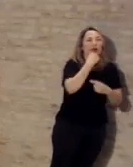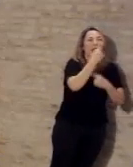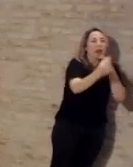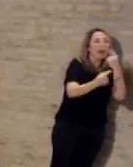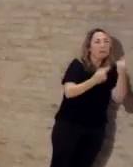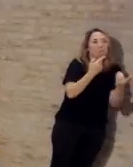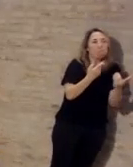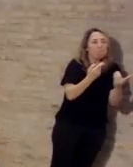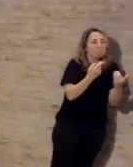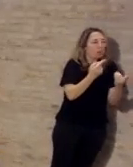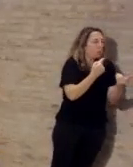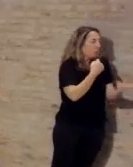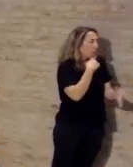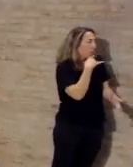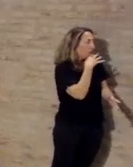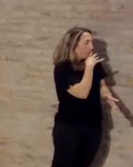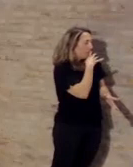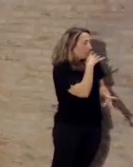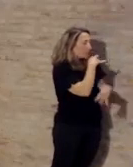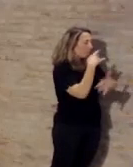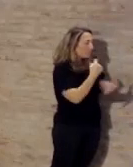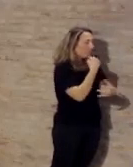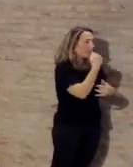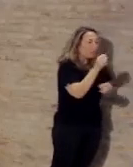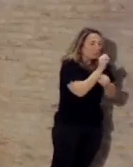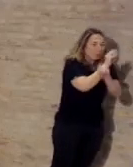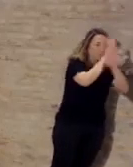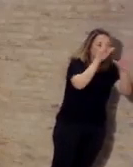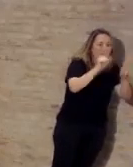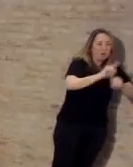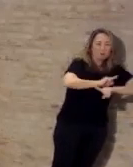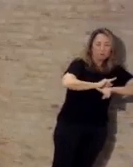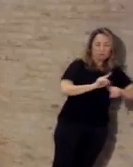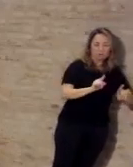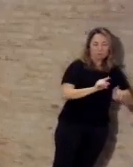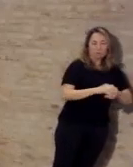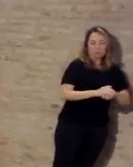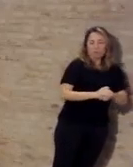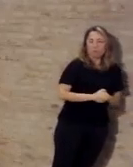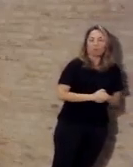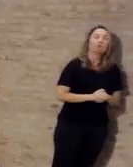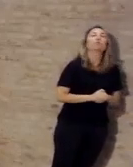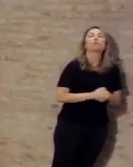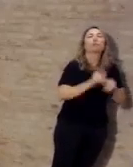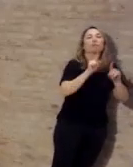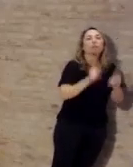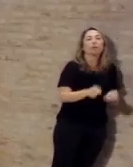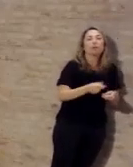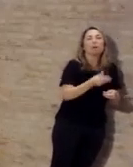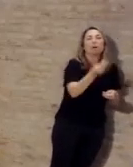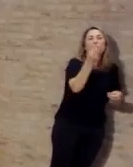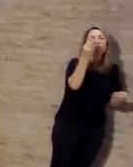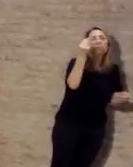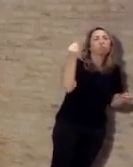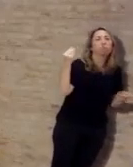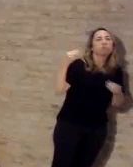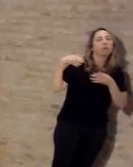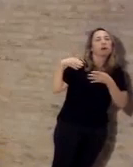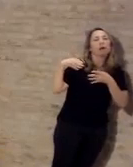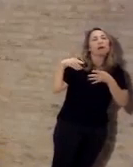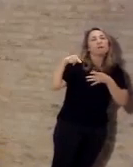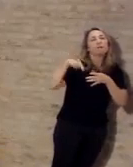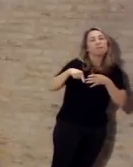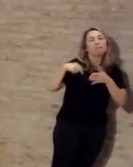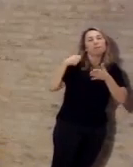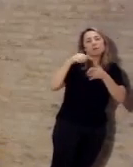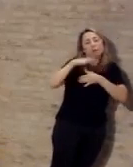o qué le están preguntando eh las preguntas no van a ser claras Y quizás muchas veces en todo este camino la